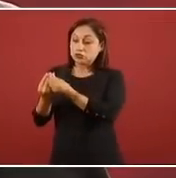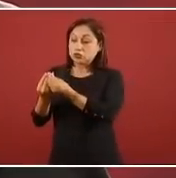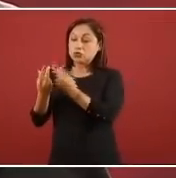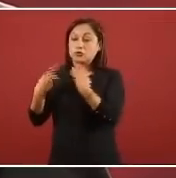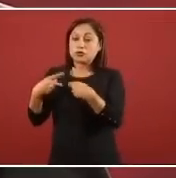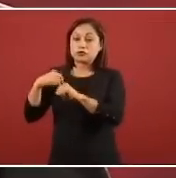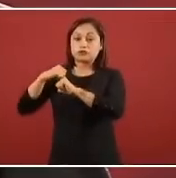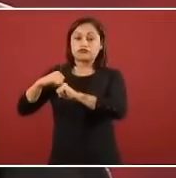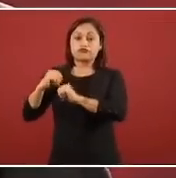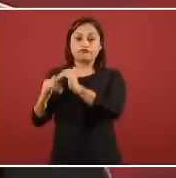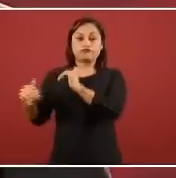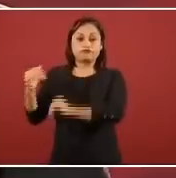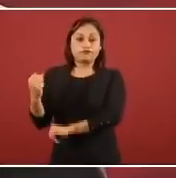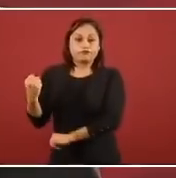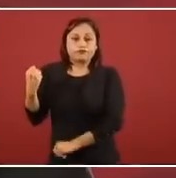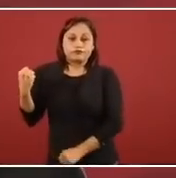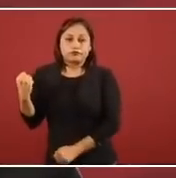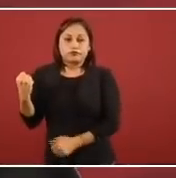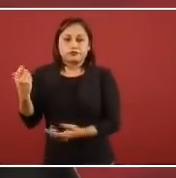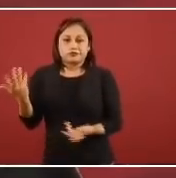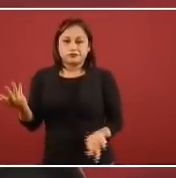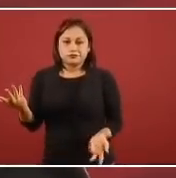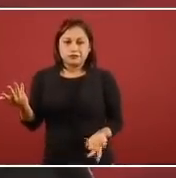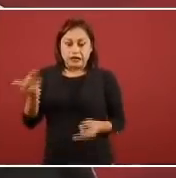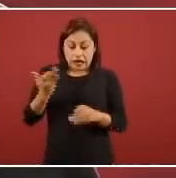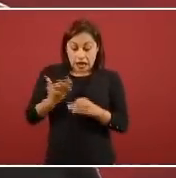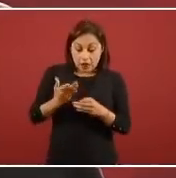Entonces, no queremos eso.